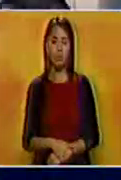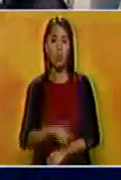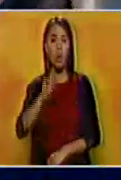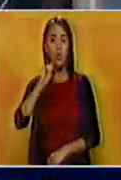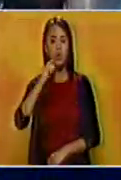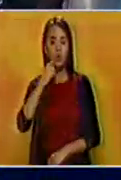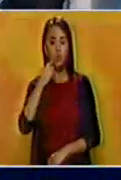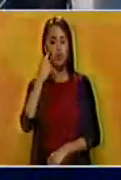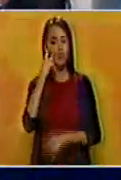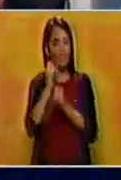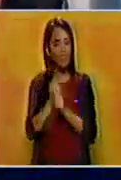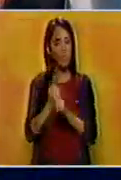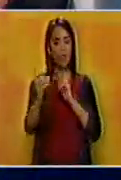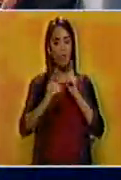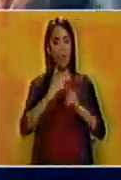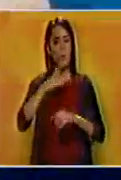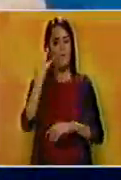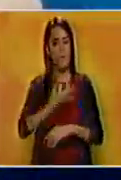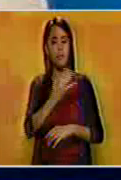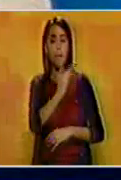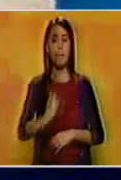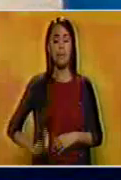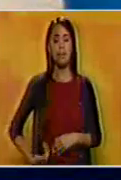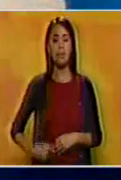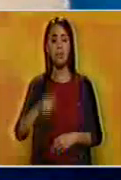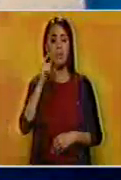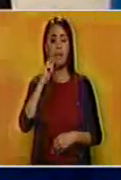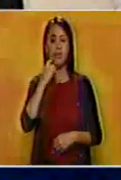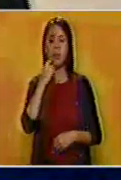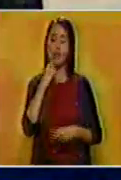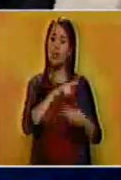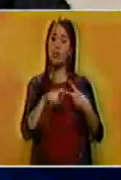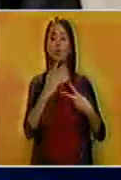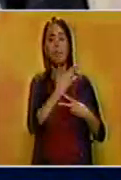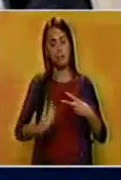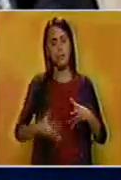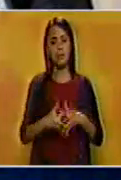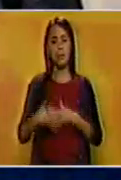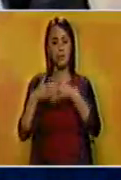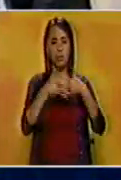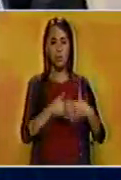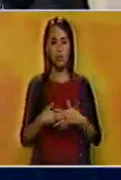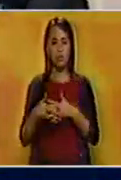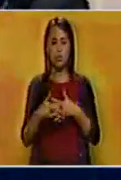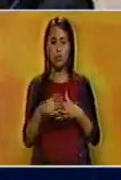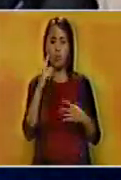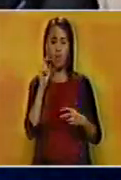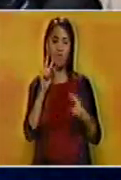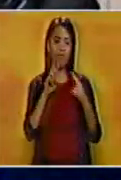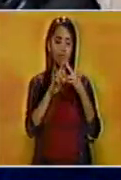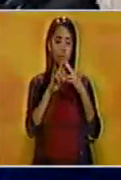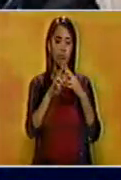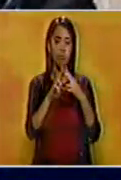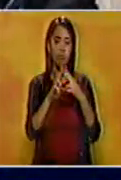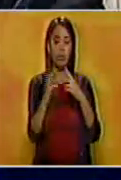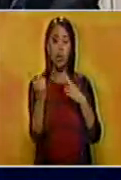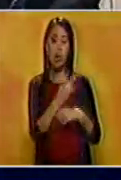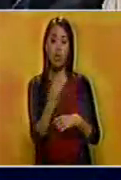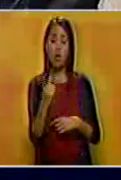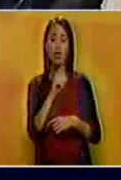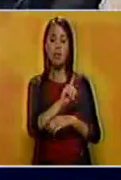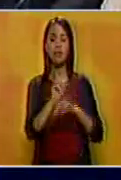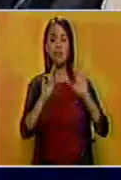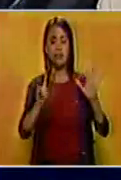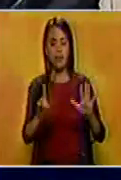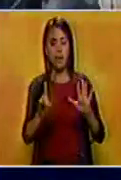Rusia espera un diálogo franco entre el presidente Vladimir Putin y los Estados Unidos, Donald Trump, durante su primer encuentro bilateral este